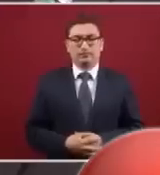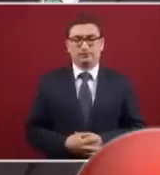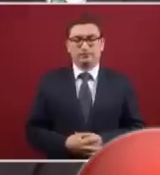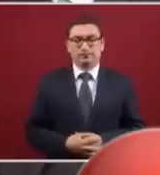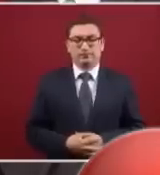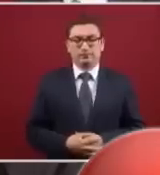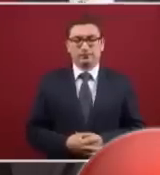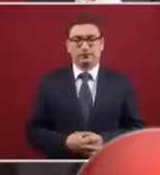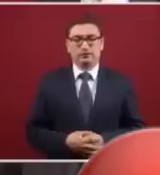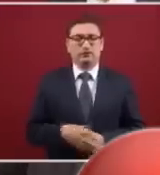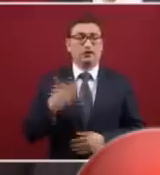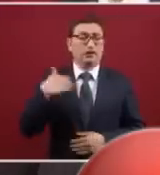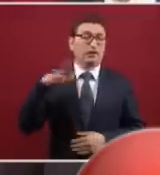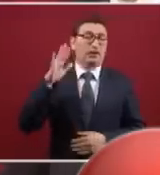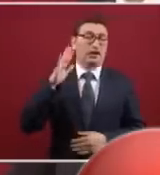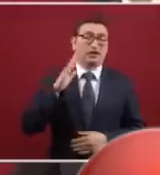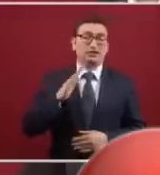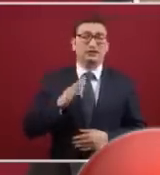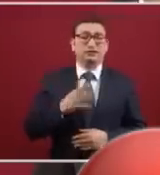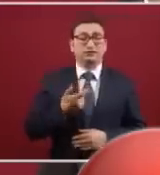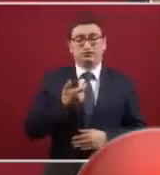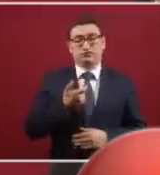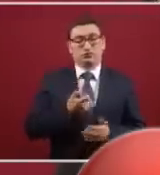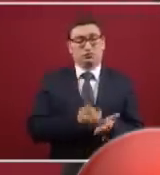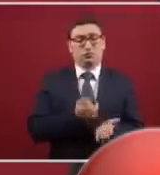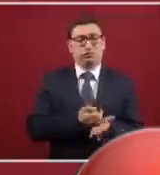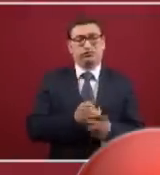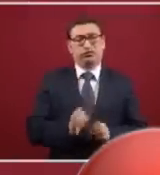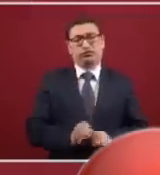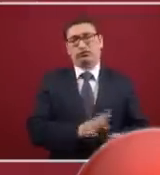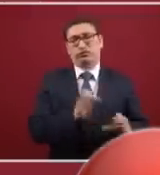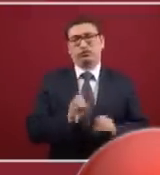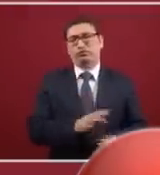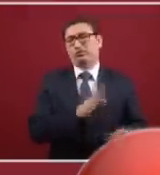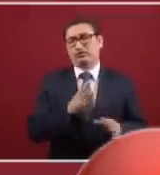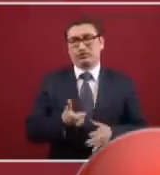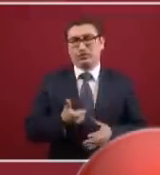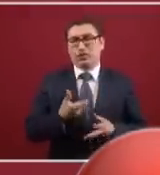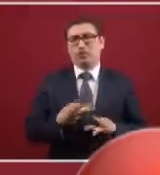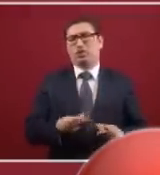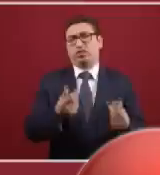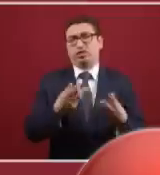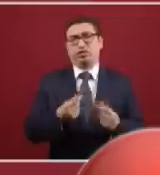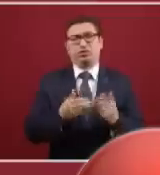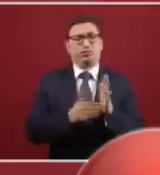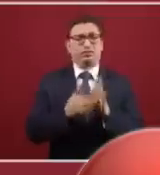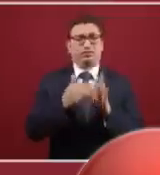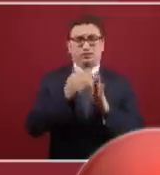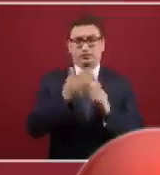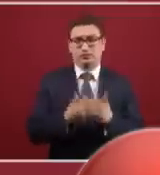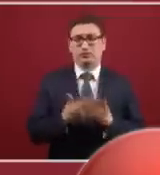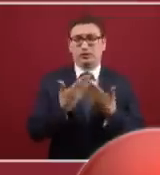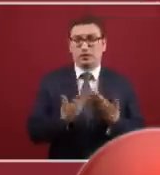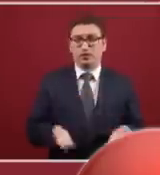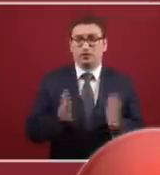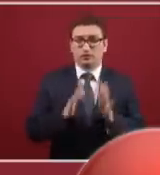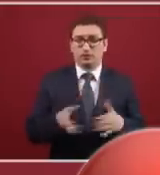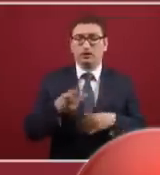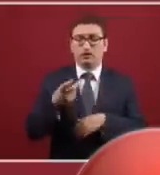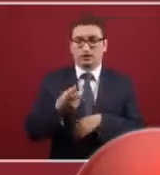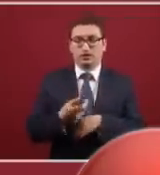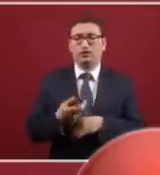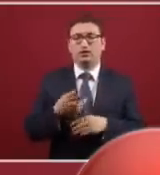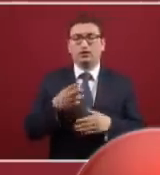Y eran miles de millones de pesos. Ya se consumó de que sea delito grave la